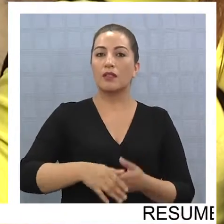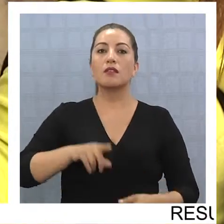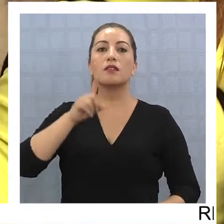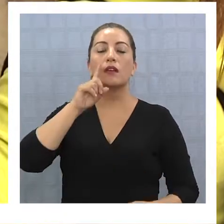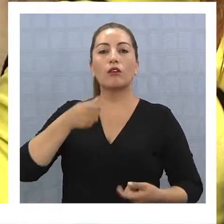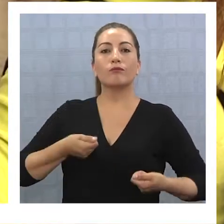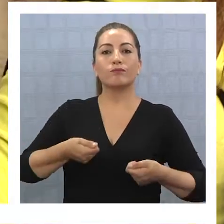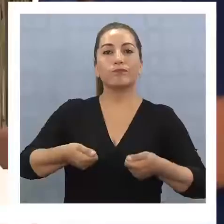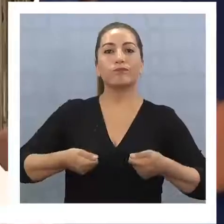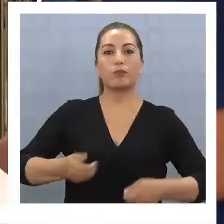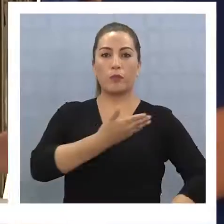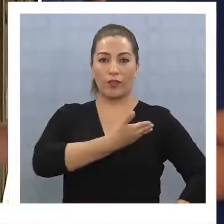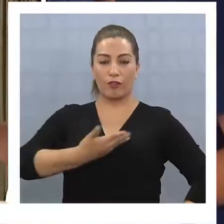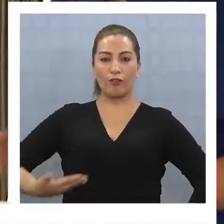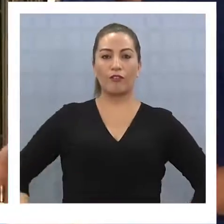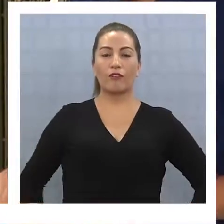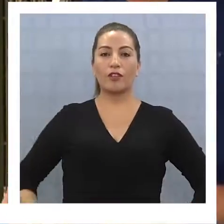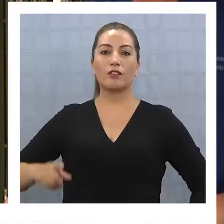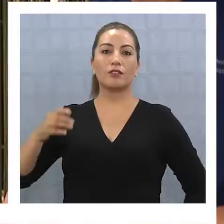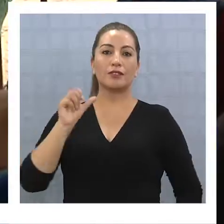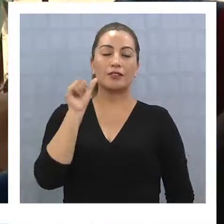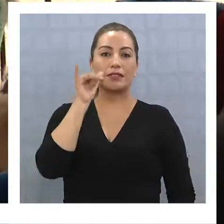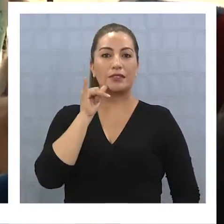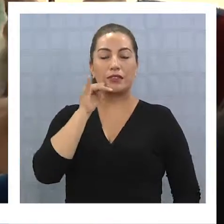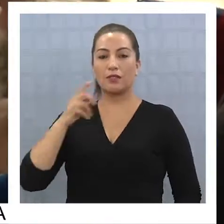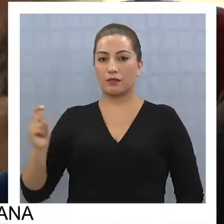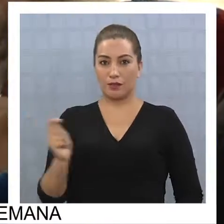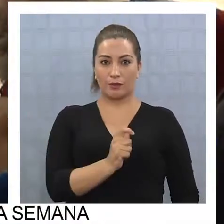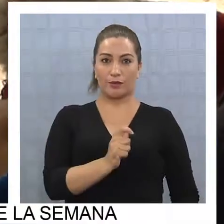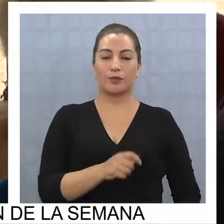tiene financiamiento del gobierno regional de Tarapacá.